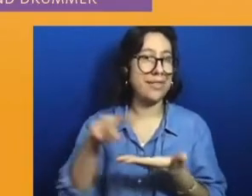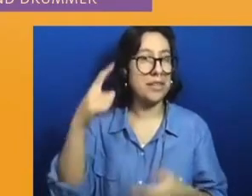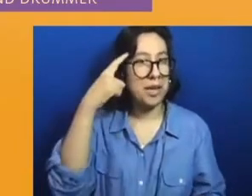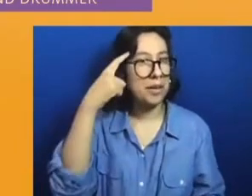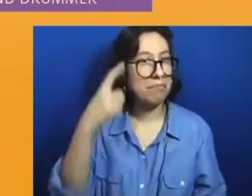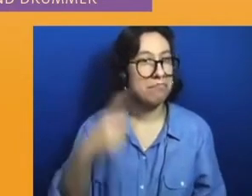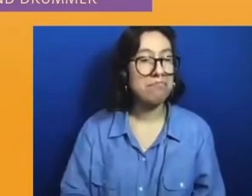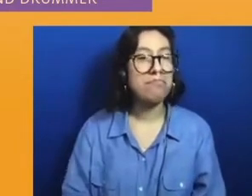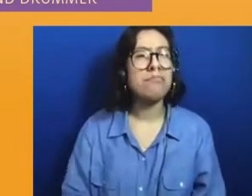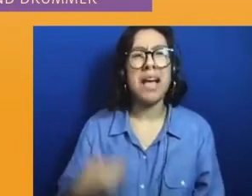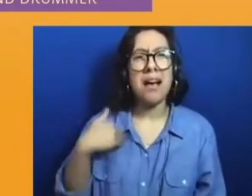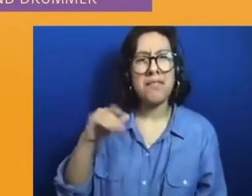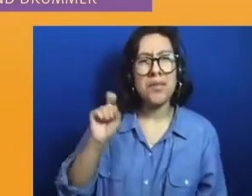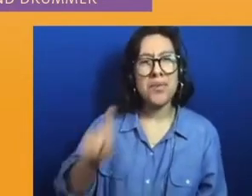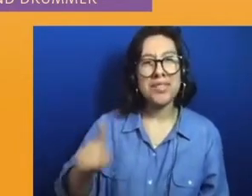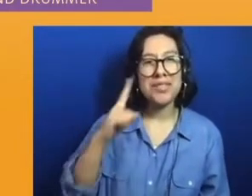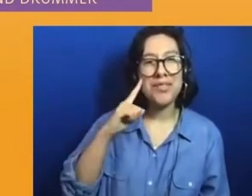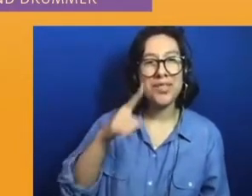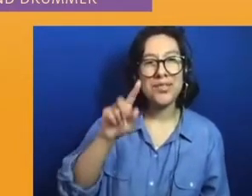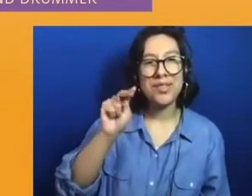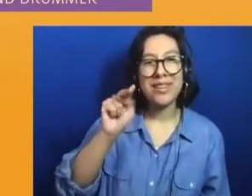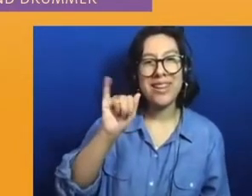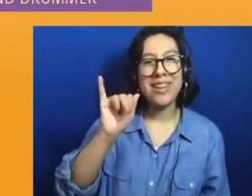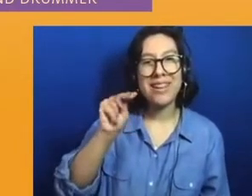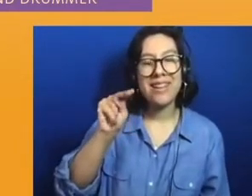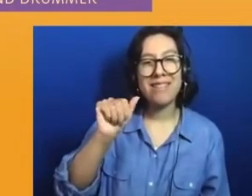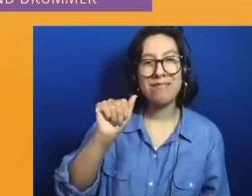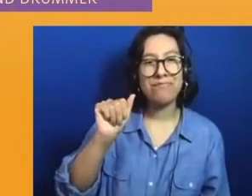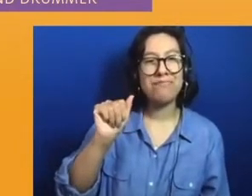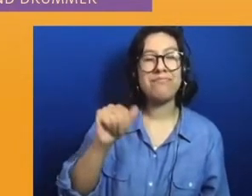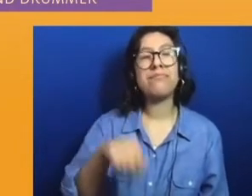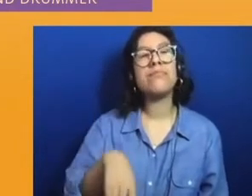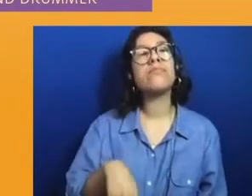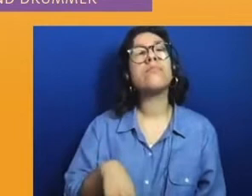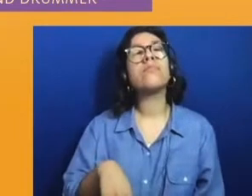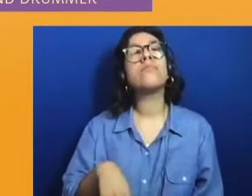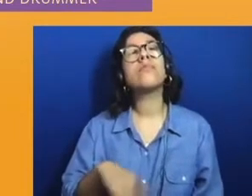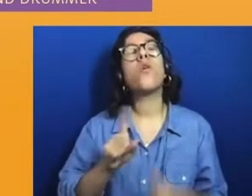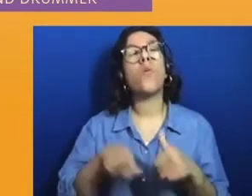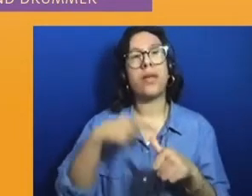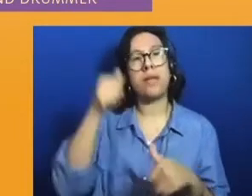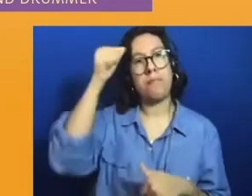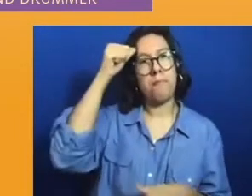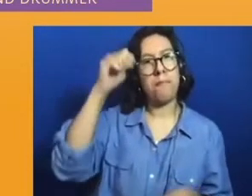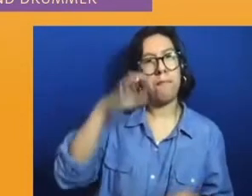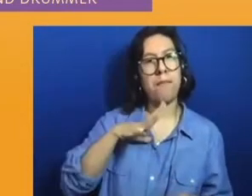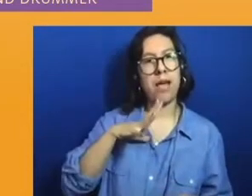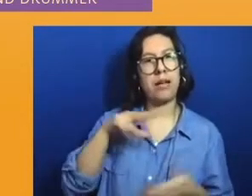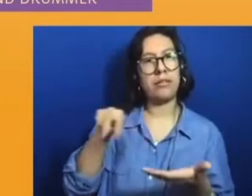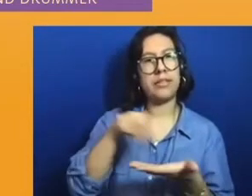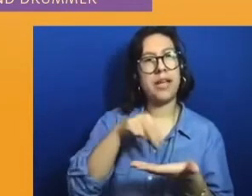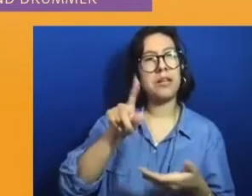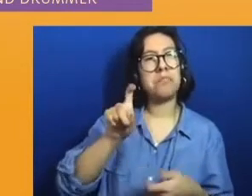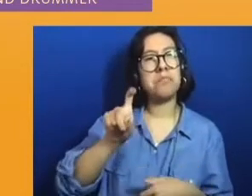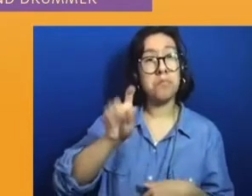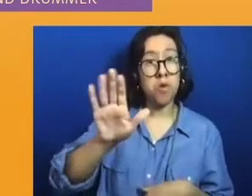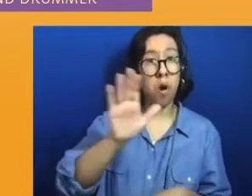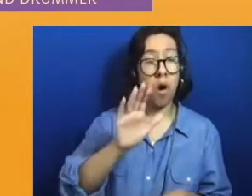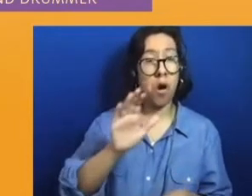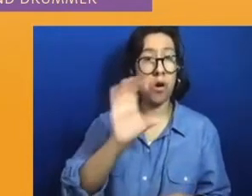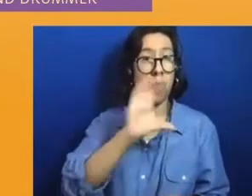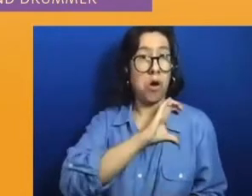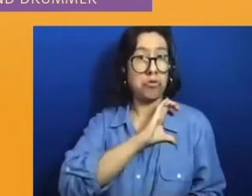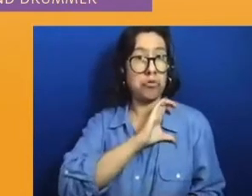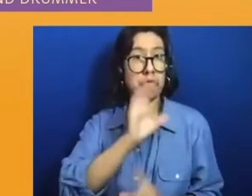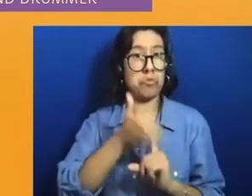pregunta para ti, Nadina. Cuando haces una danza masculina, ¿tu disfraz, tu atuendo